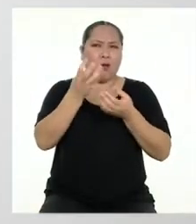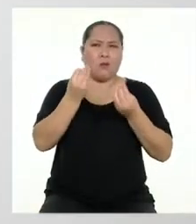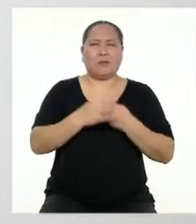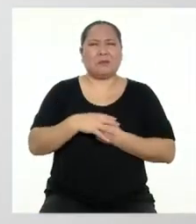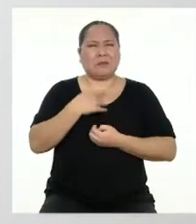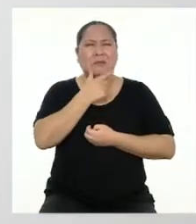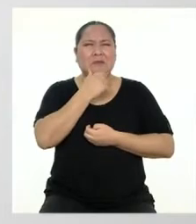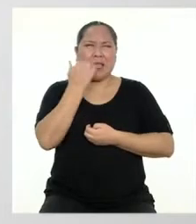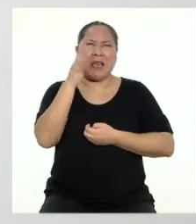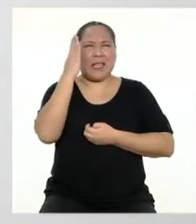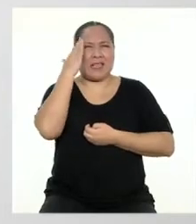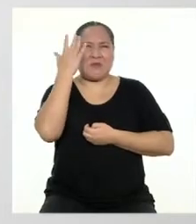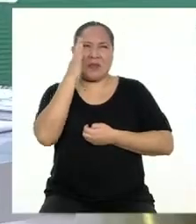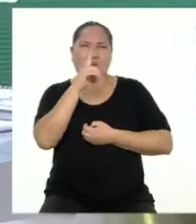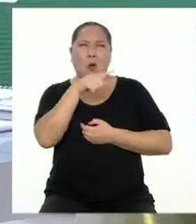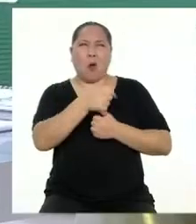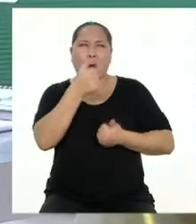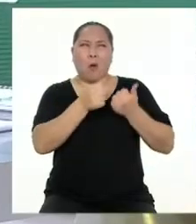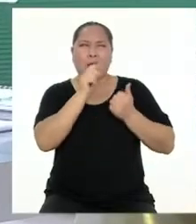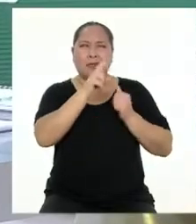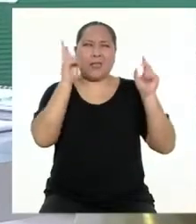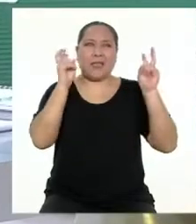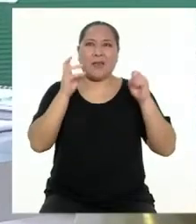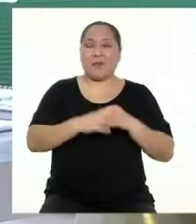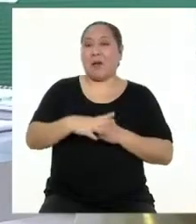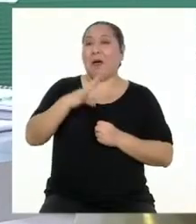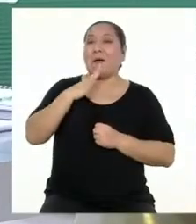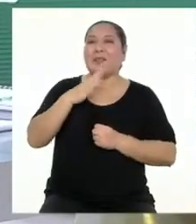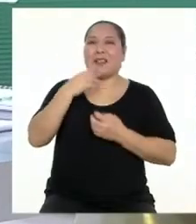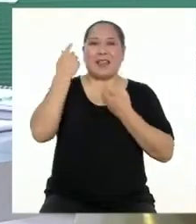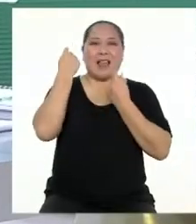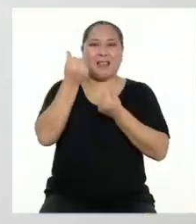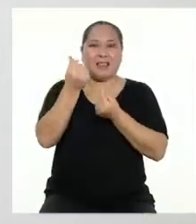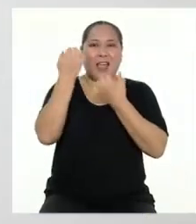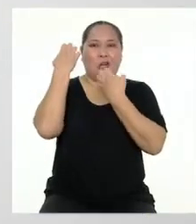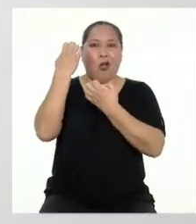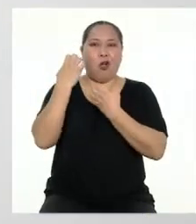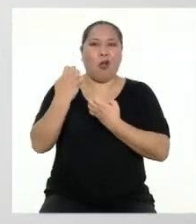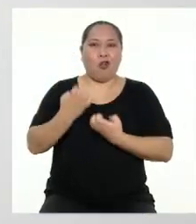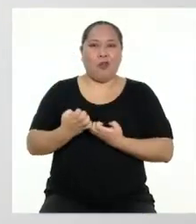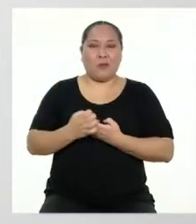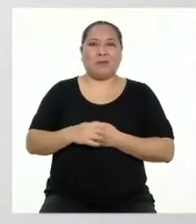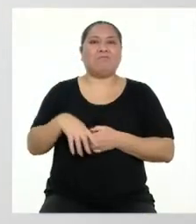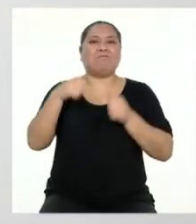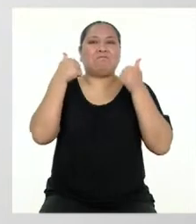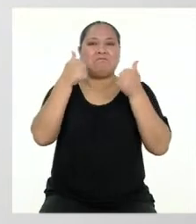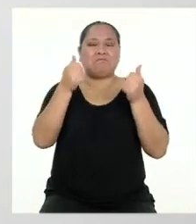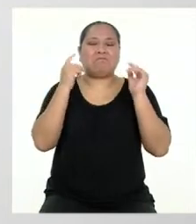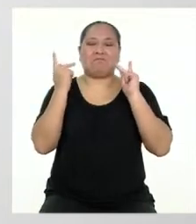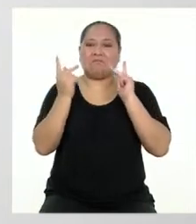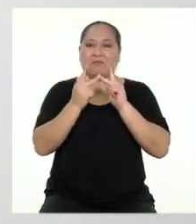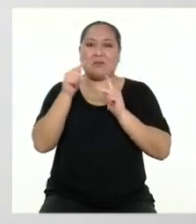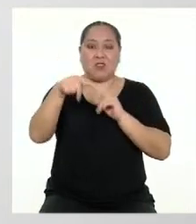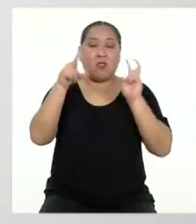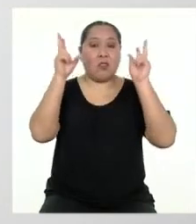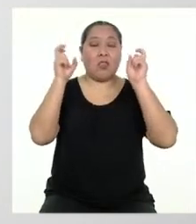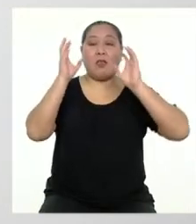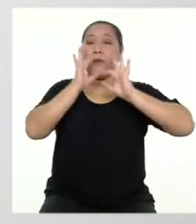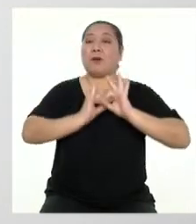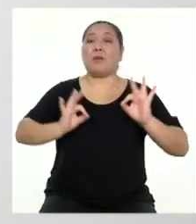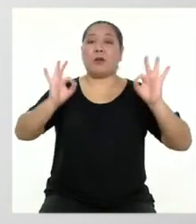sospecho cuál podría ser ese tema. Vamos a hablar de economía. Excelente. Es un tema muy importante. Una de